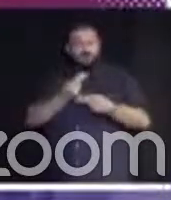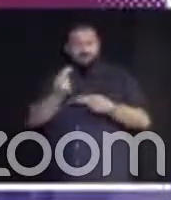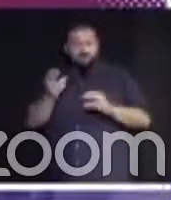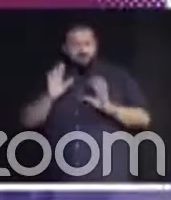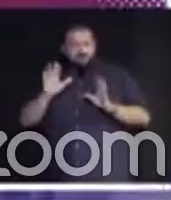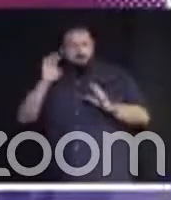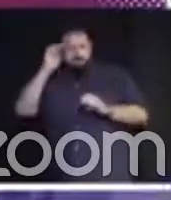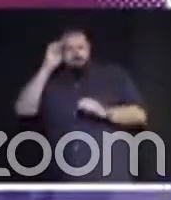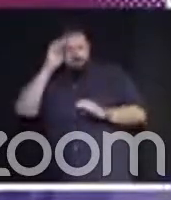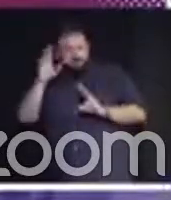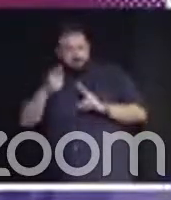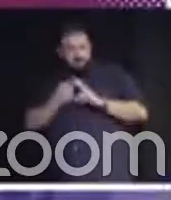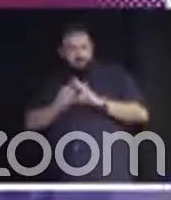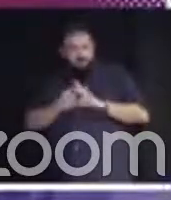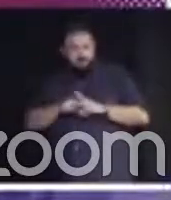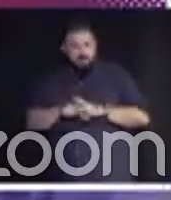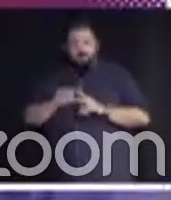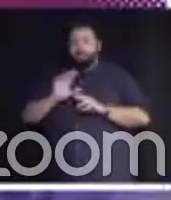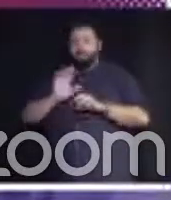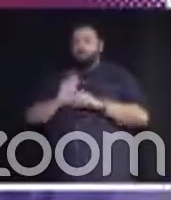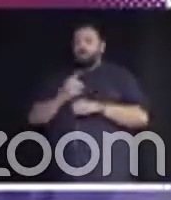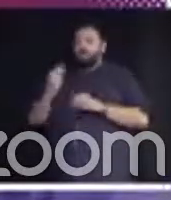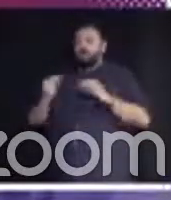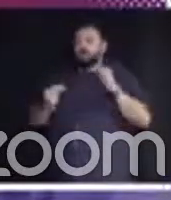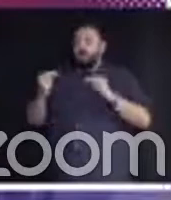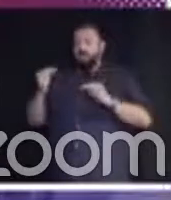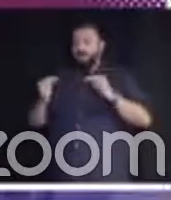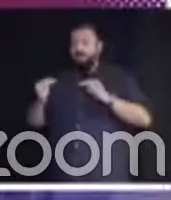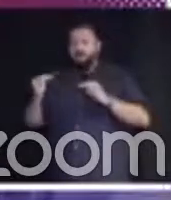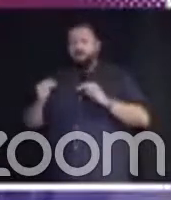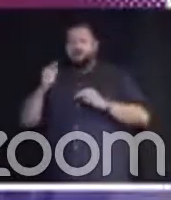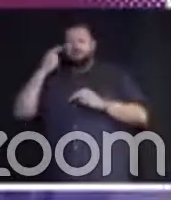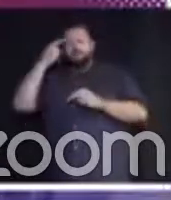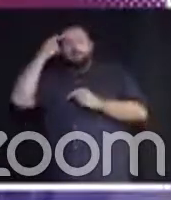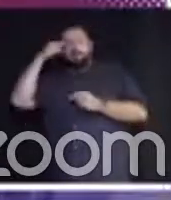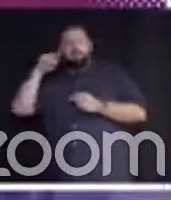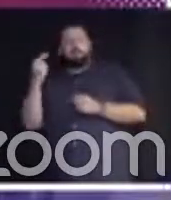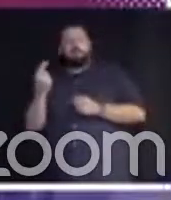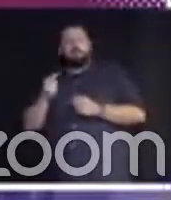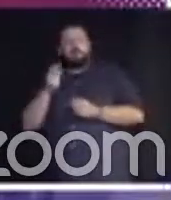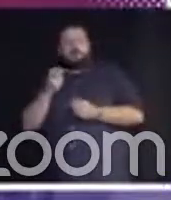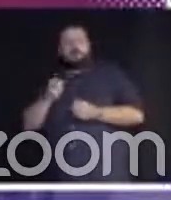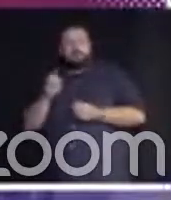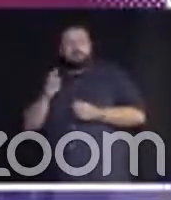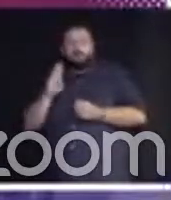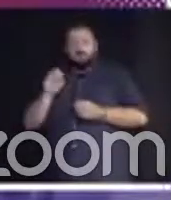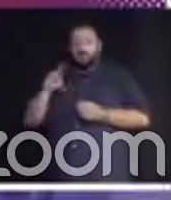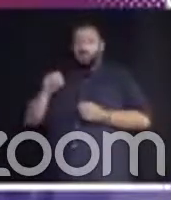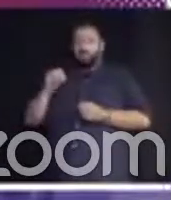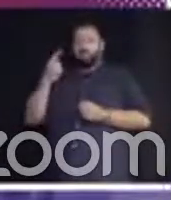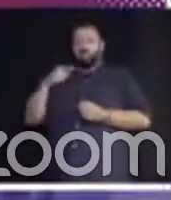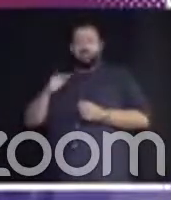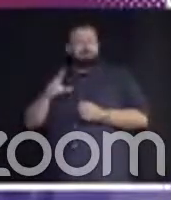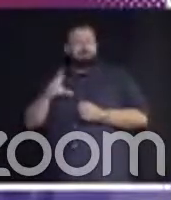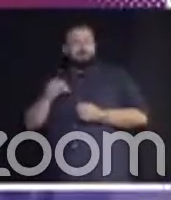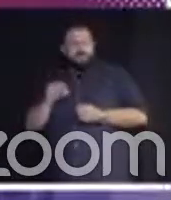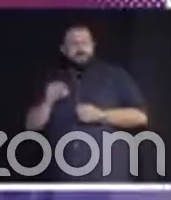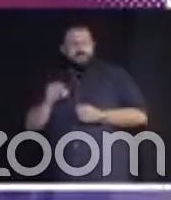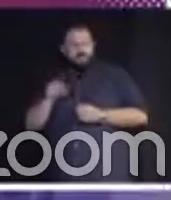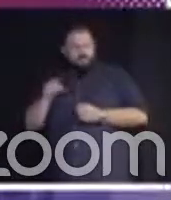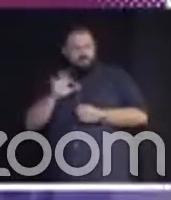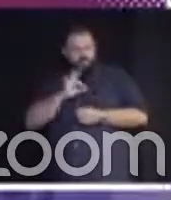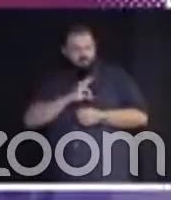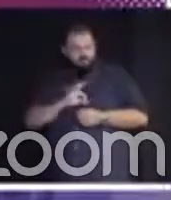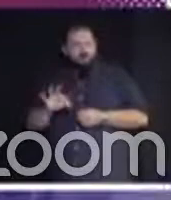arrancando, porque estoy en tal nivel o en otro nivel, ¿para qué le apunto al bono? Wrong, equivocado, todo